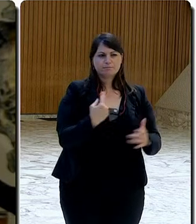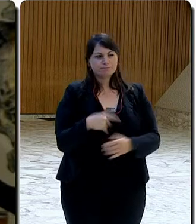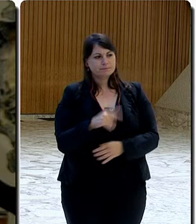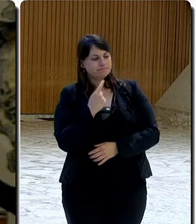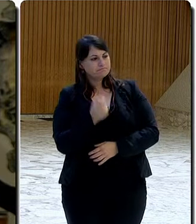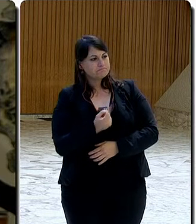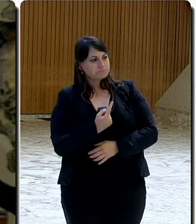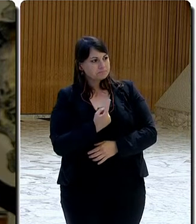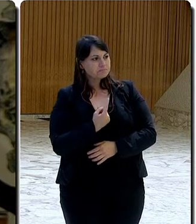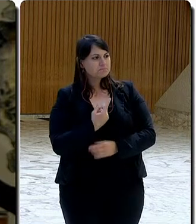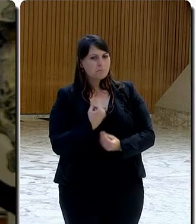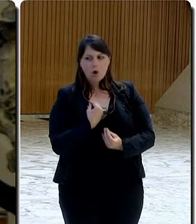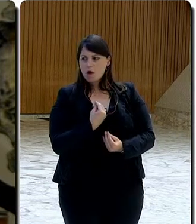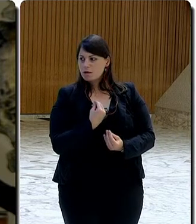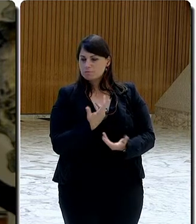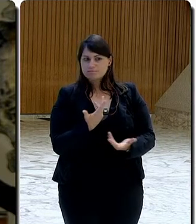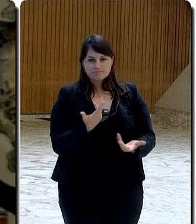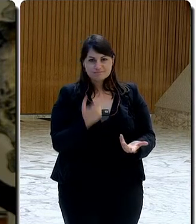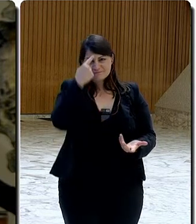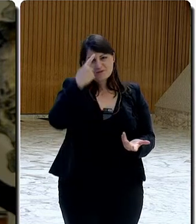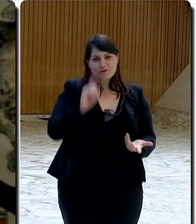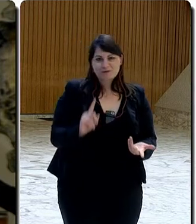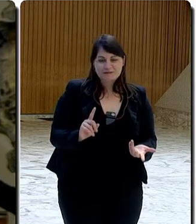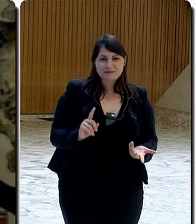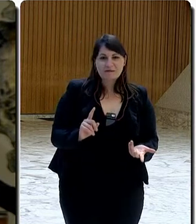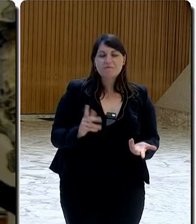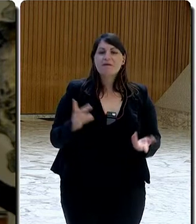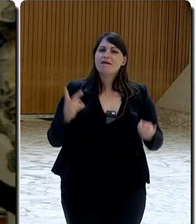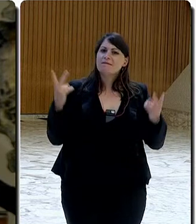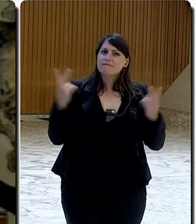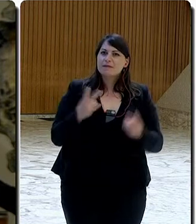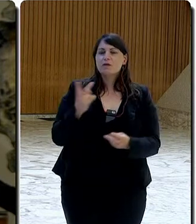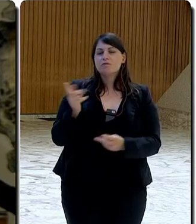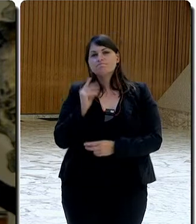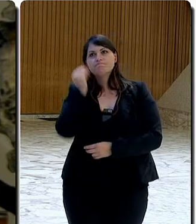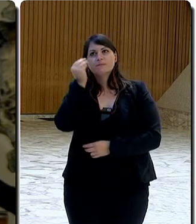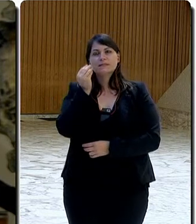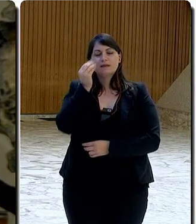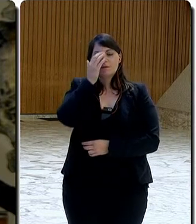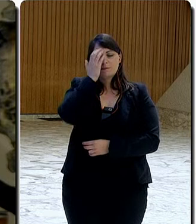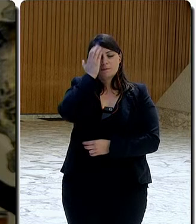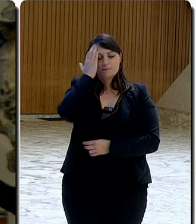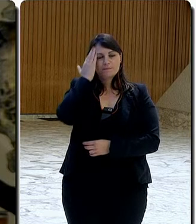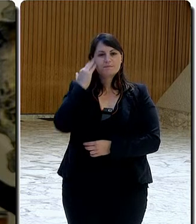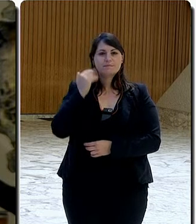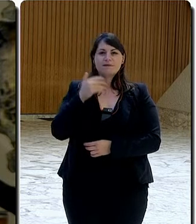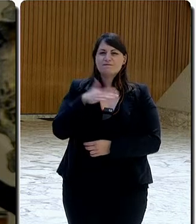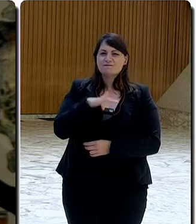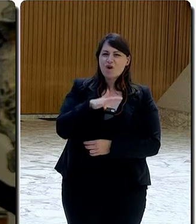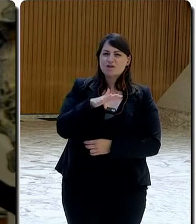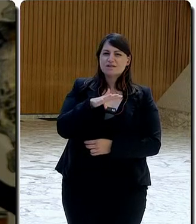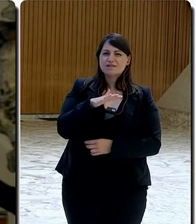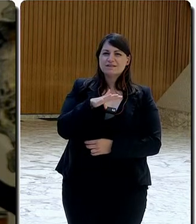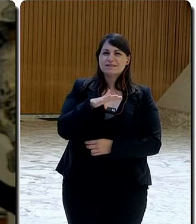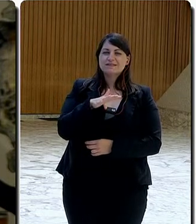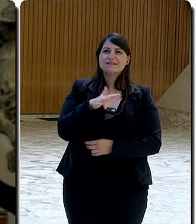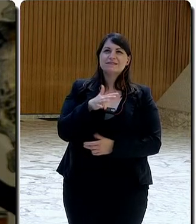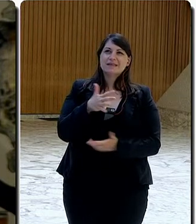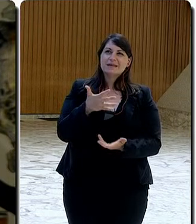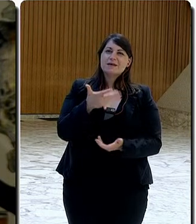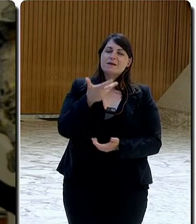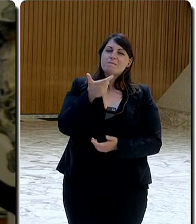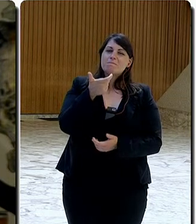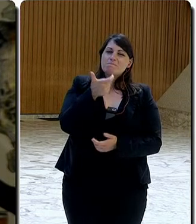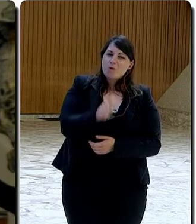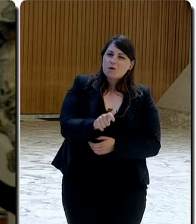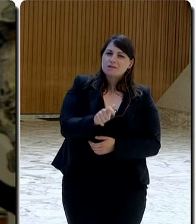pensamos que fue debido a que durante algún tiempo tuvo relación con unas misioneras del Verbum Dei,